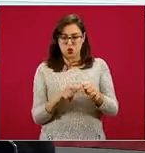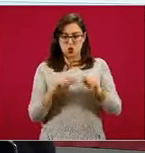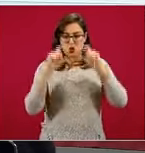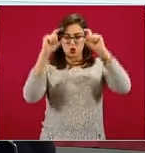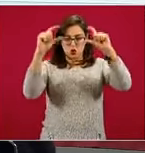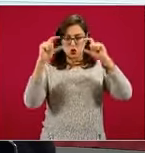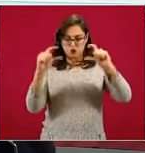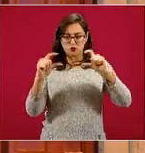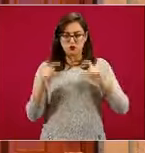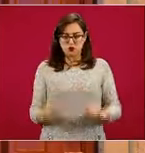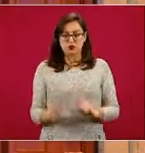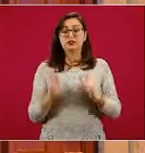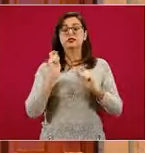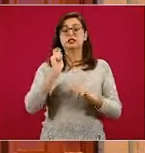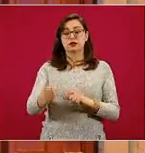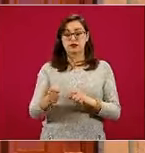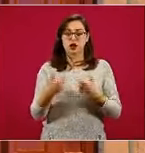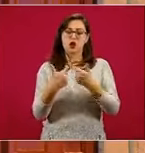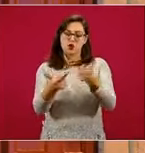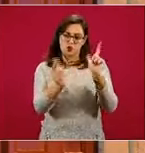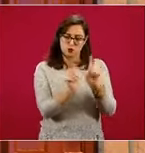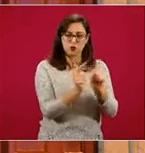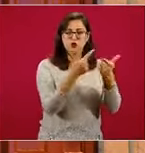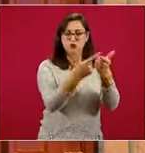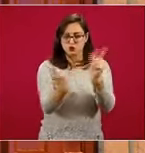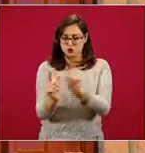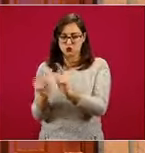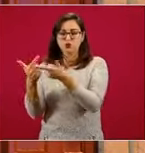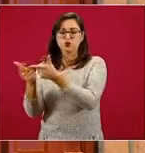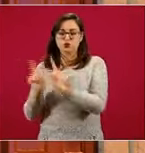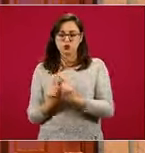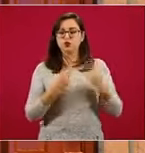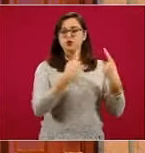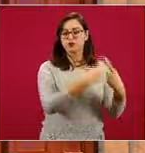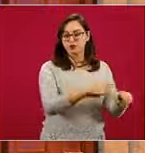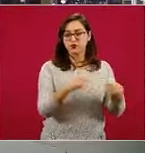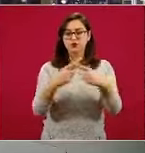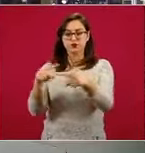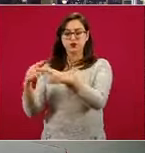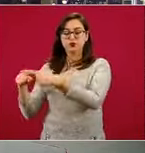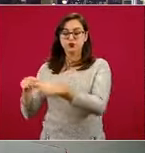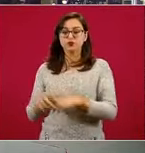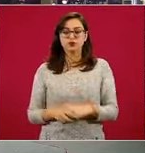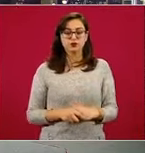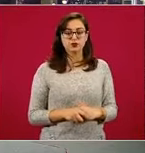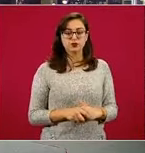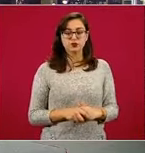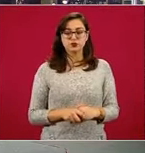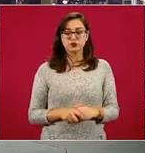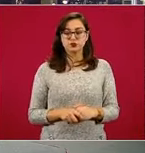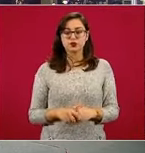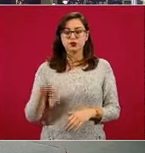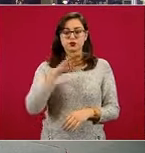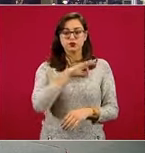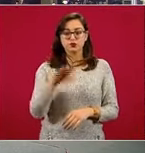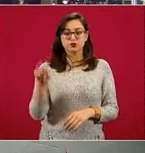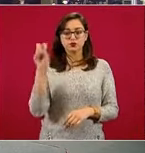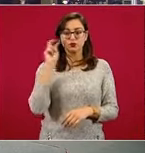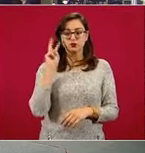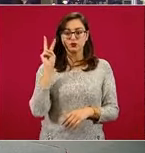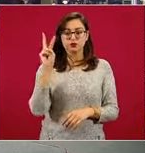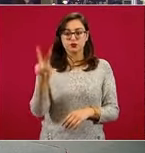diferentes barras, pues representan a los grupos en los que actualmente están clasificados. El primero de ellos, o el